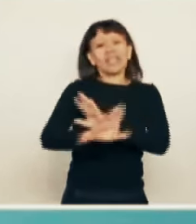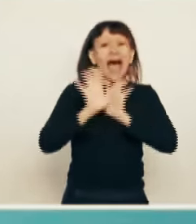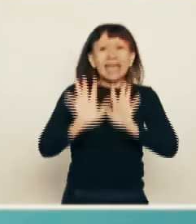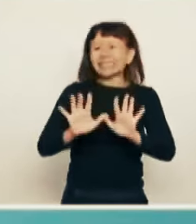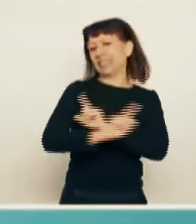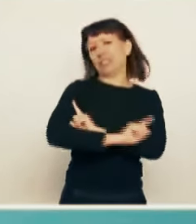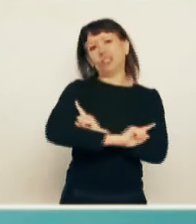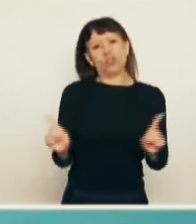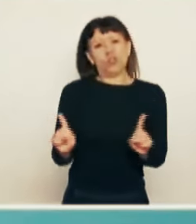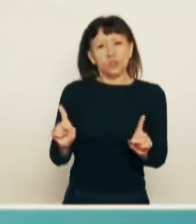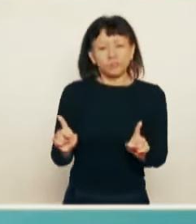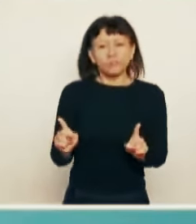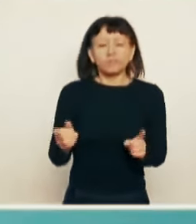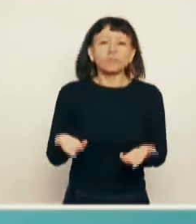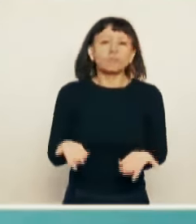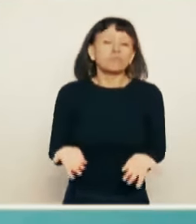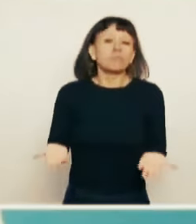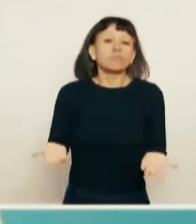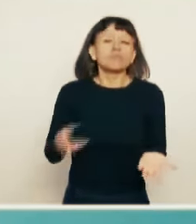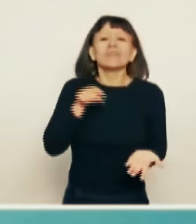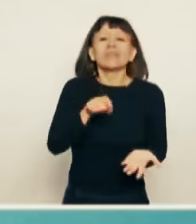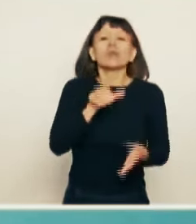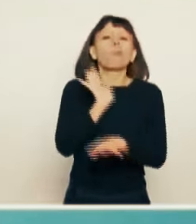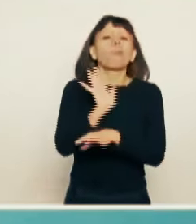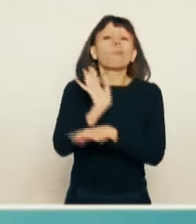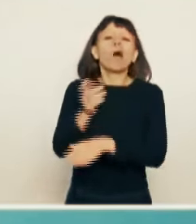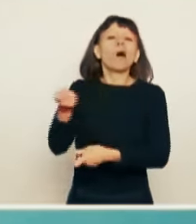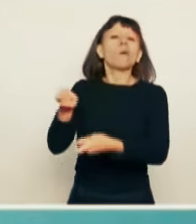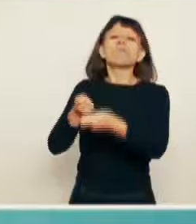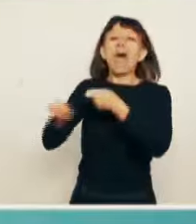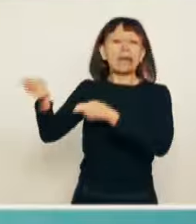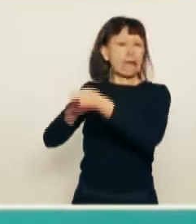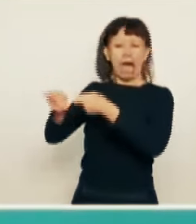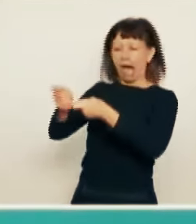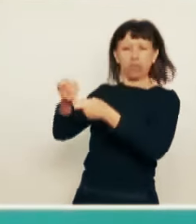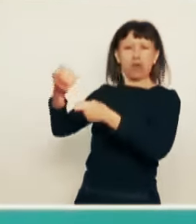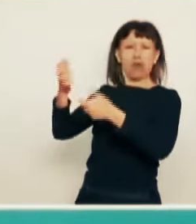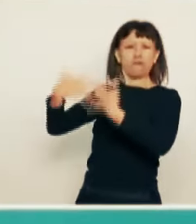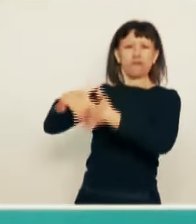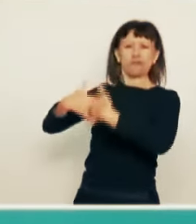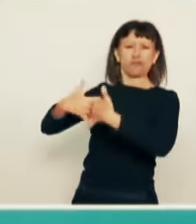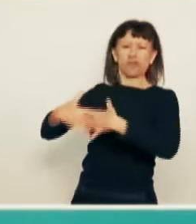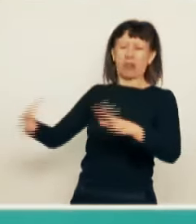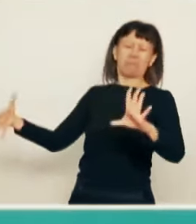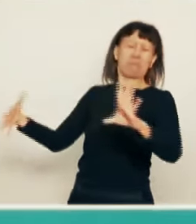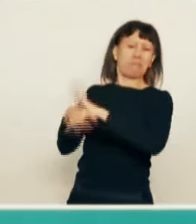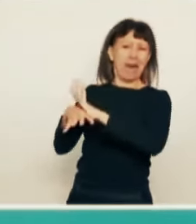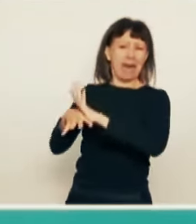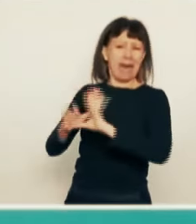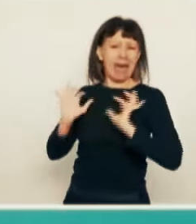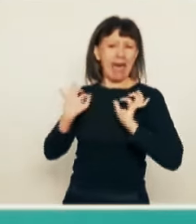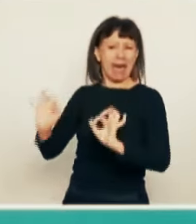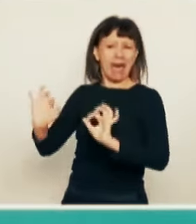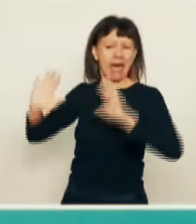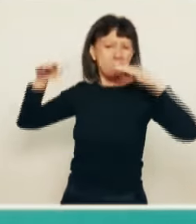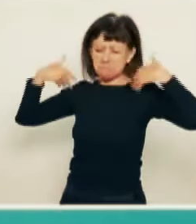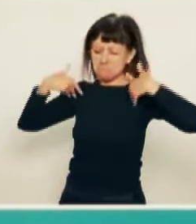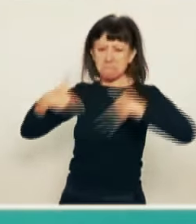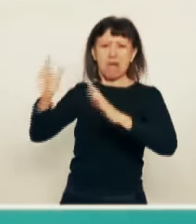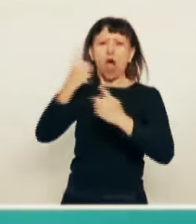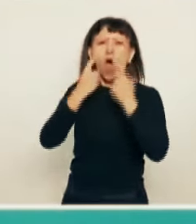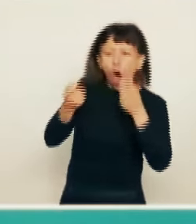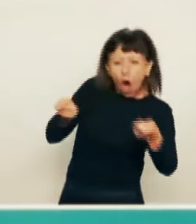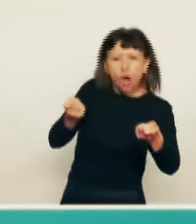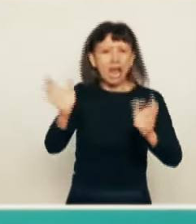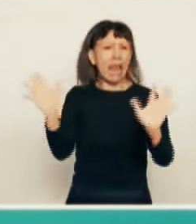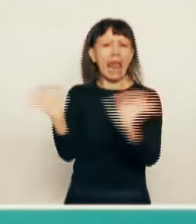Esto de que el mercado no tiene fallos, que hay que dejarlo todo sin desregulación. ¿Qué pasó